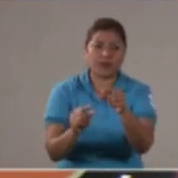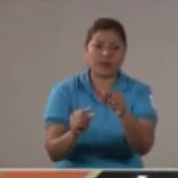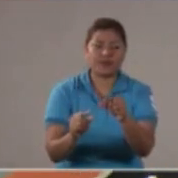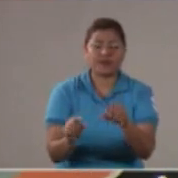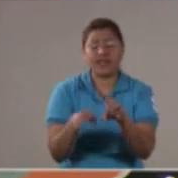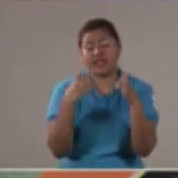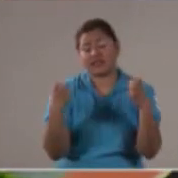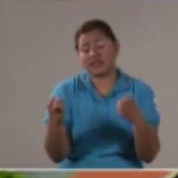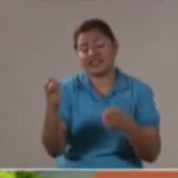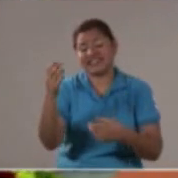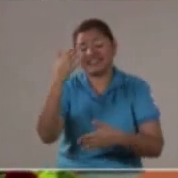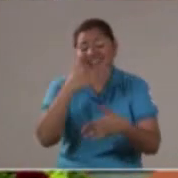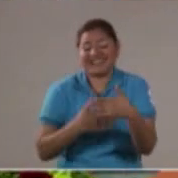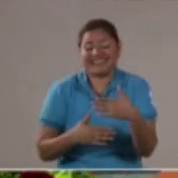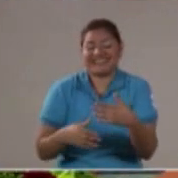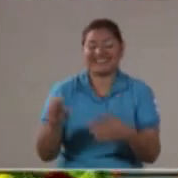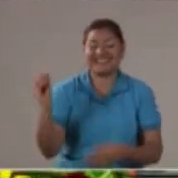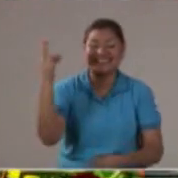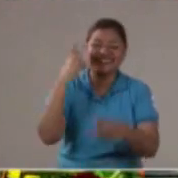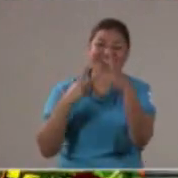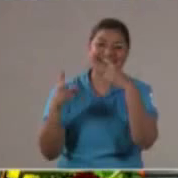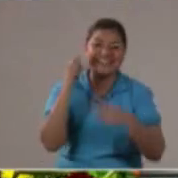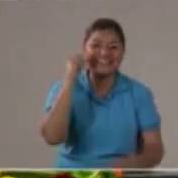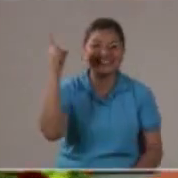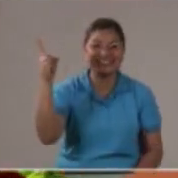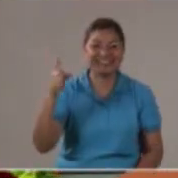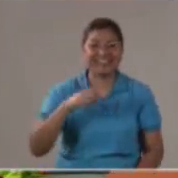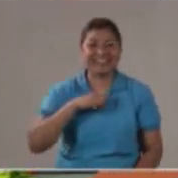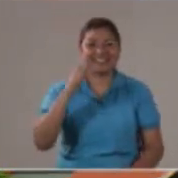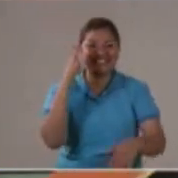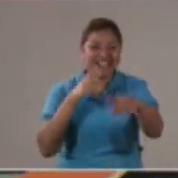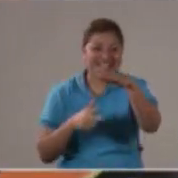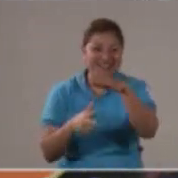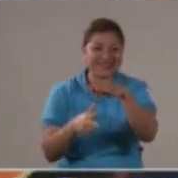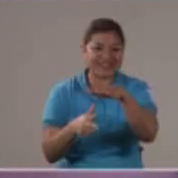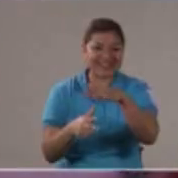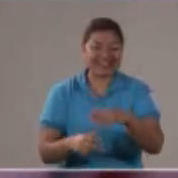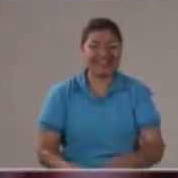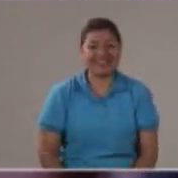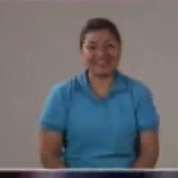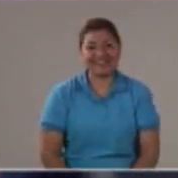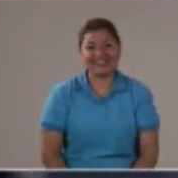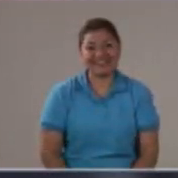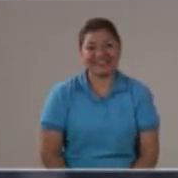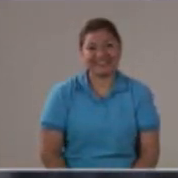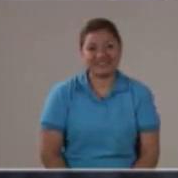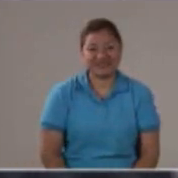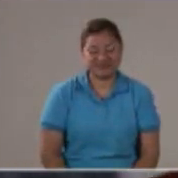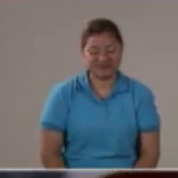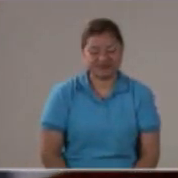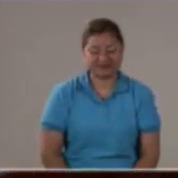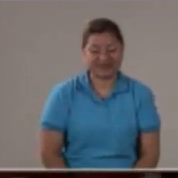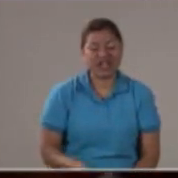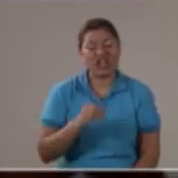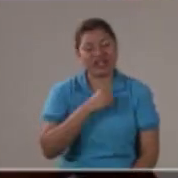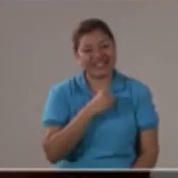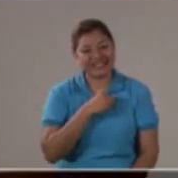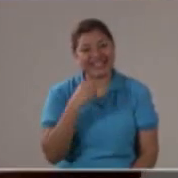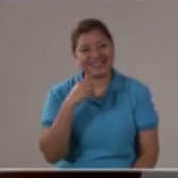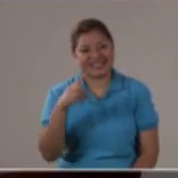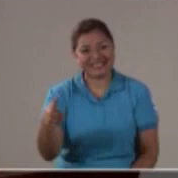parqueo. Primero Dios. Porque como el día y la hora nadie lo sabe, ¿verdad? Pero ¿qué es lo que le quiero